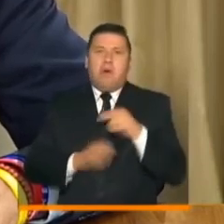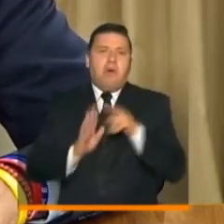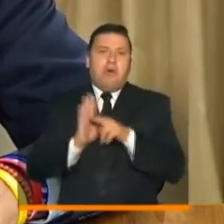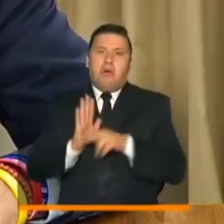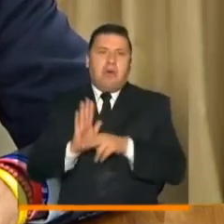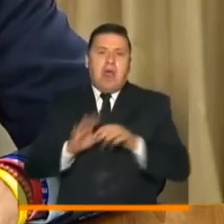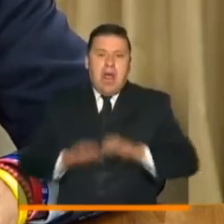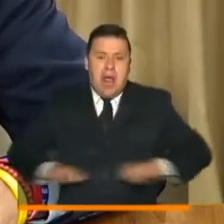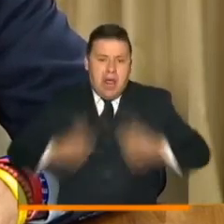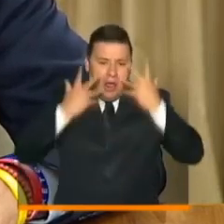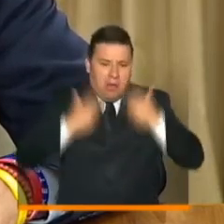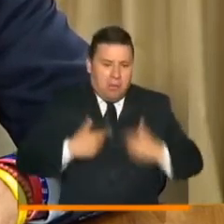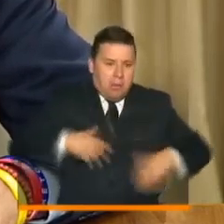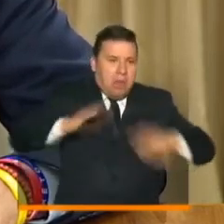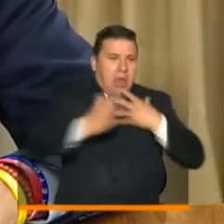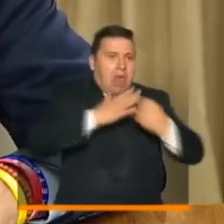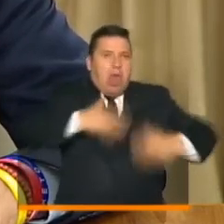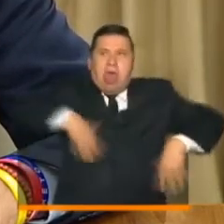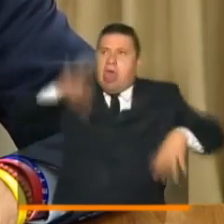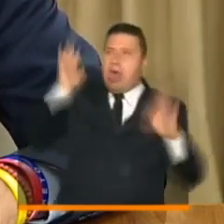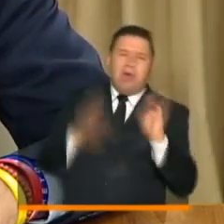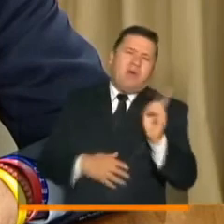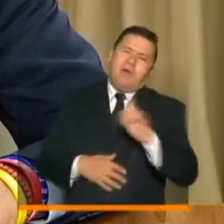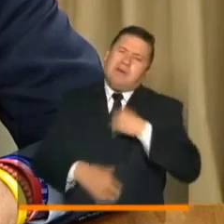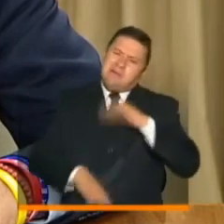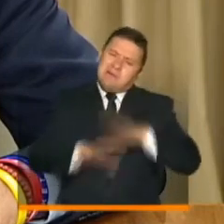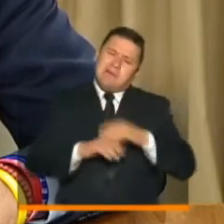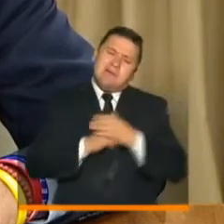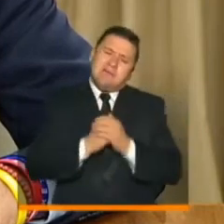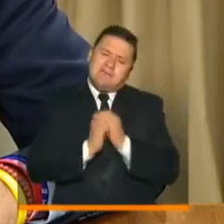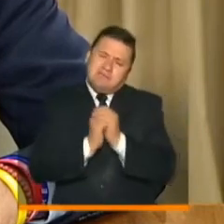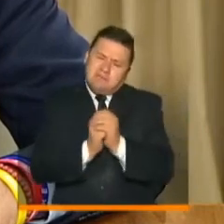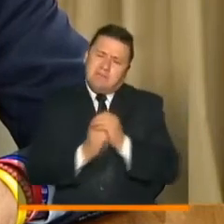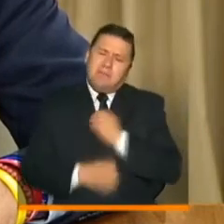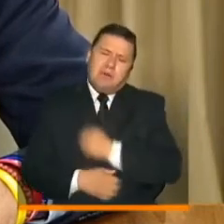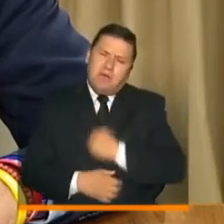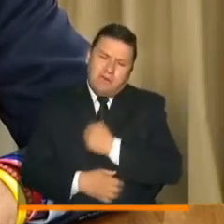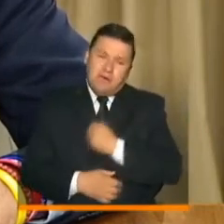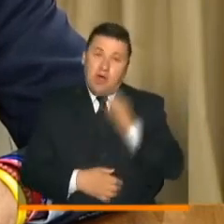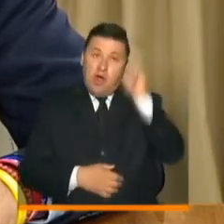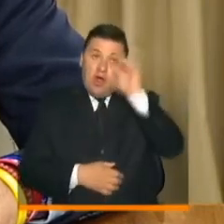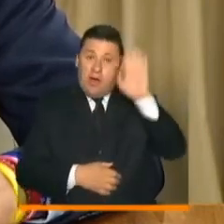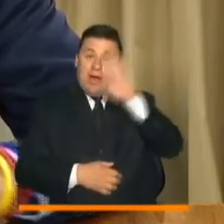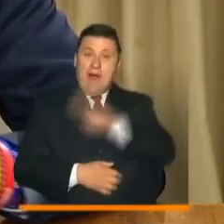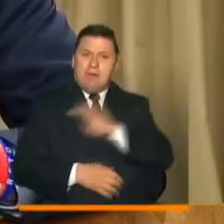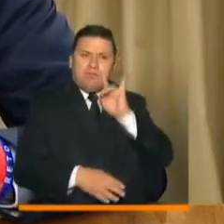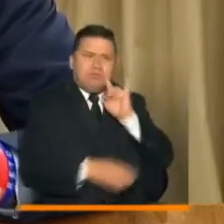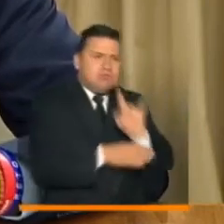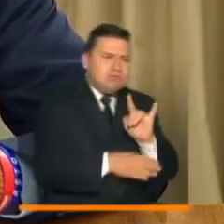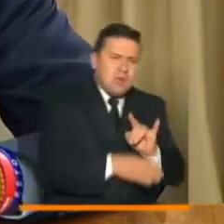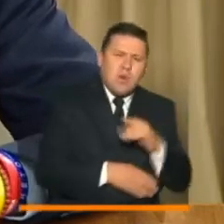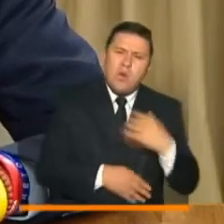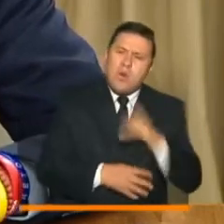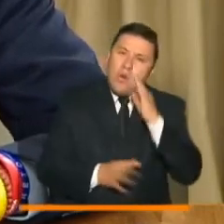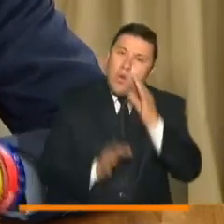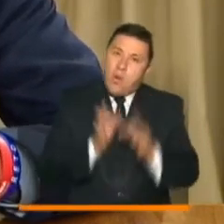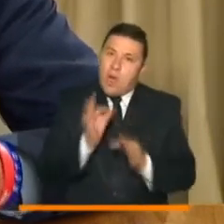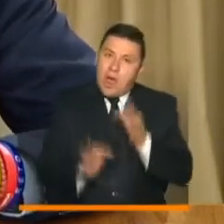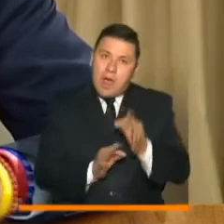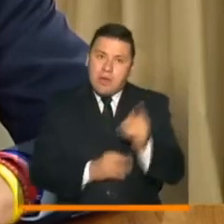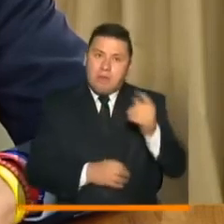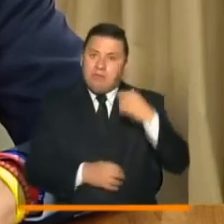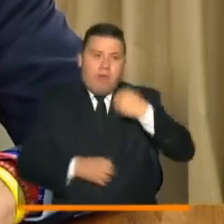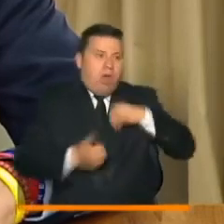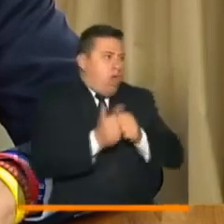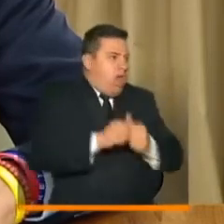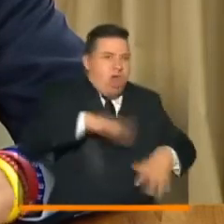normas de la actividad física al aire libre. El llamado, por favor, a los gobernadores y a los alcaldes, que tengamos mucho cuidado. Si no